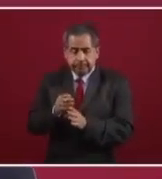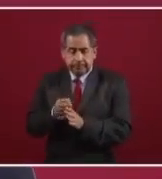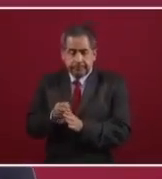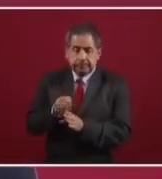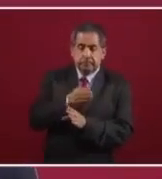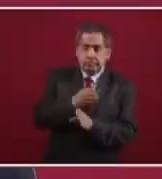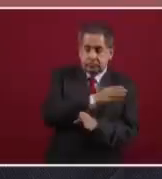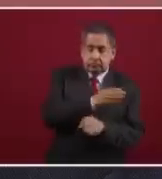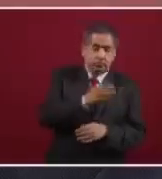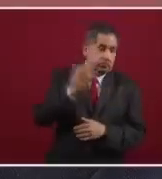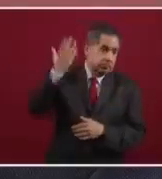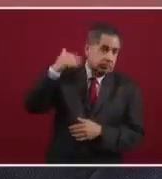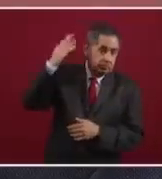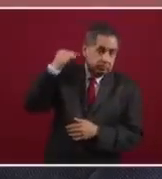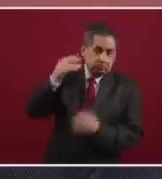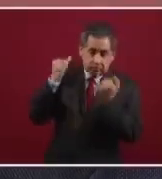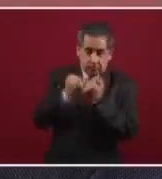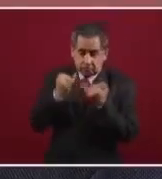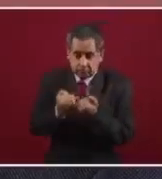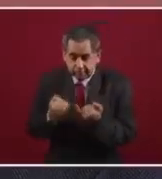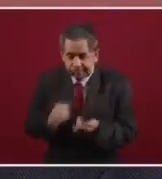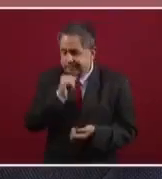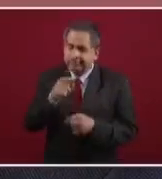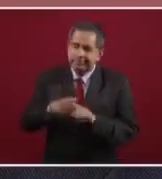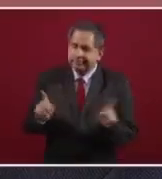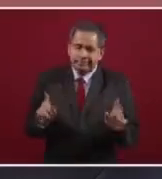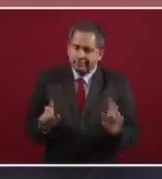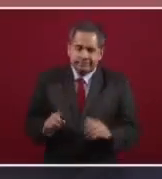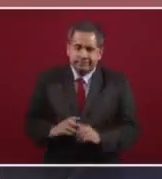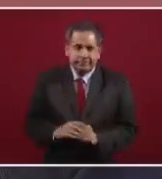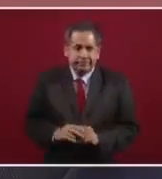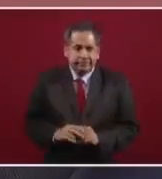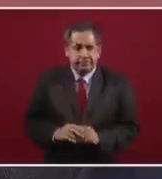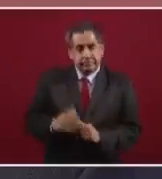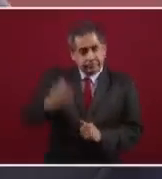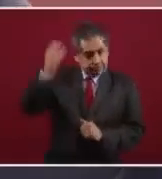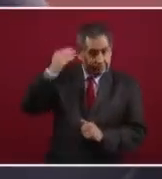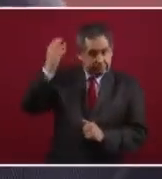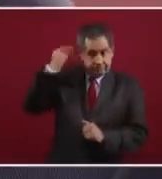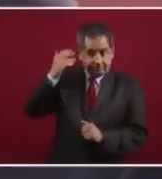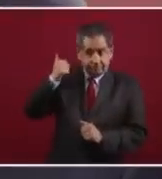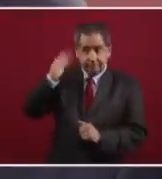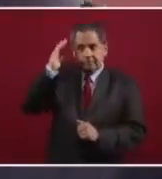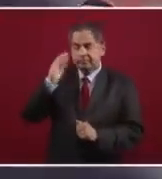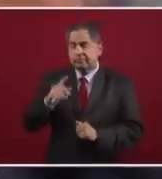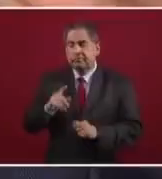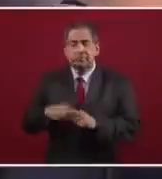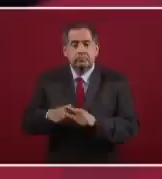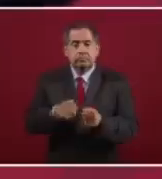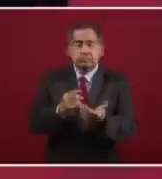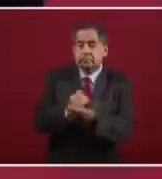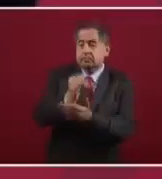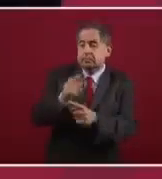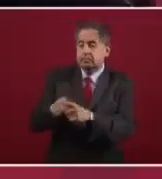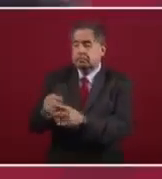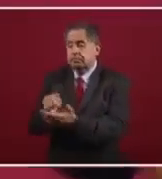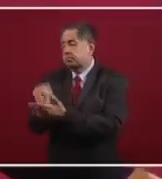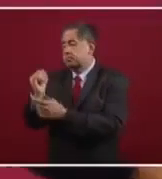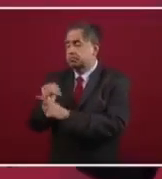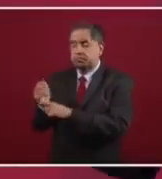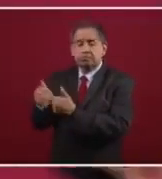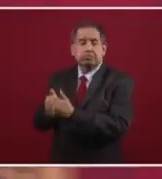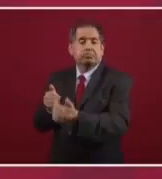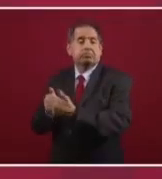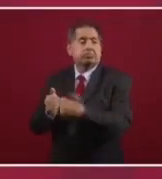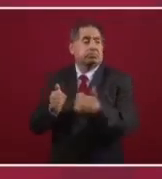fuese así, porque antes cada quien actuaba por